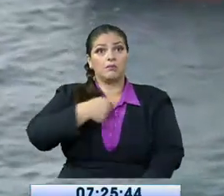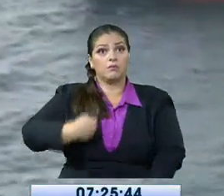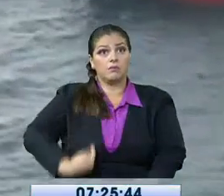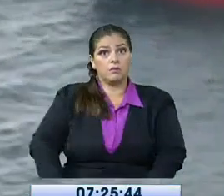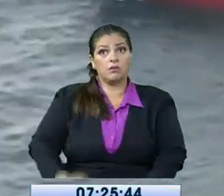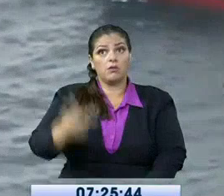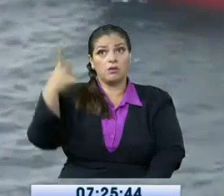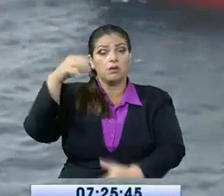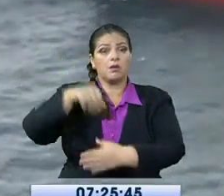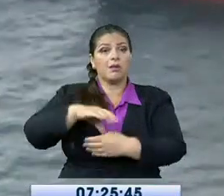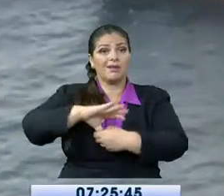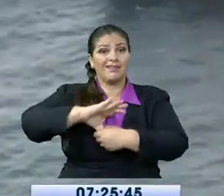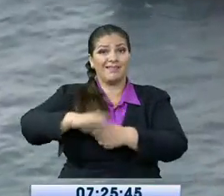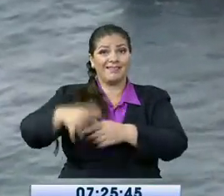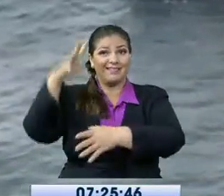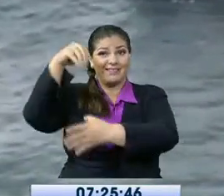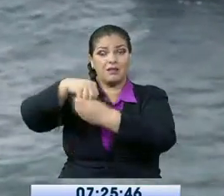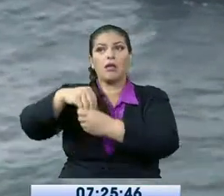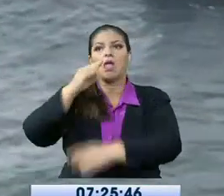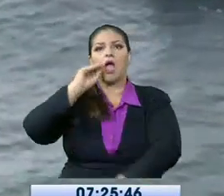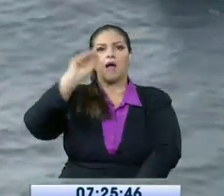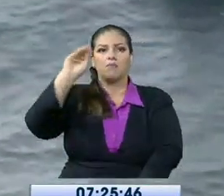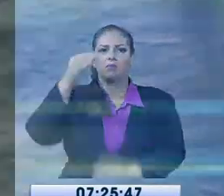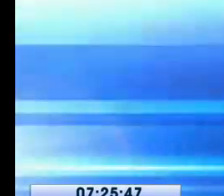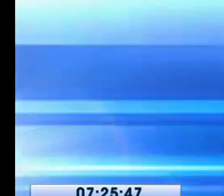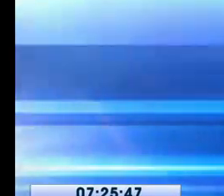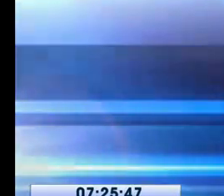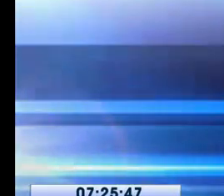Informó Ítalo Ruiz.